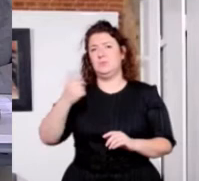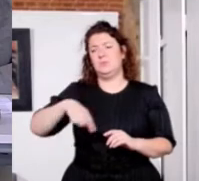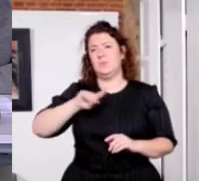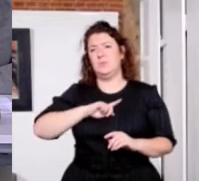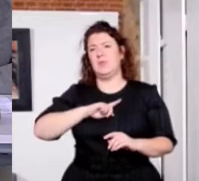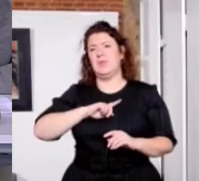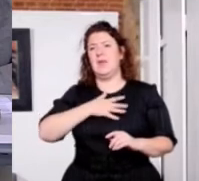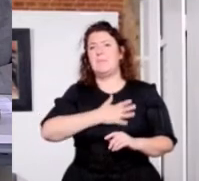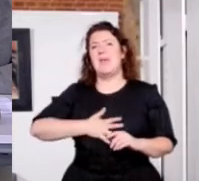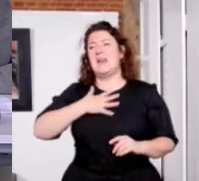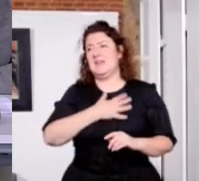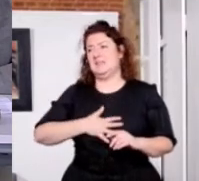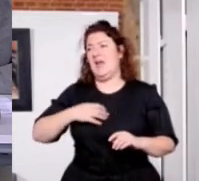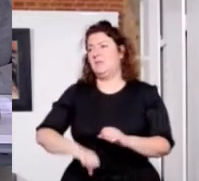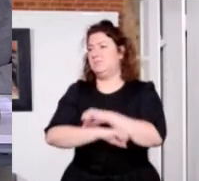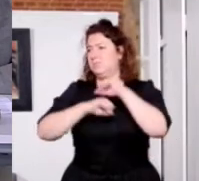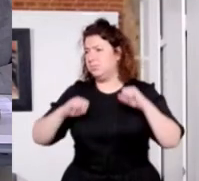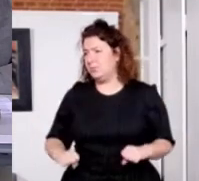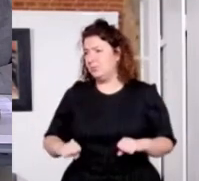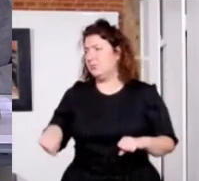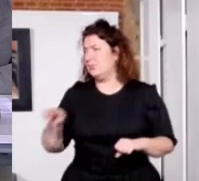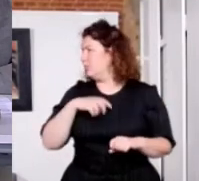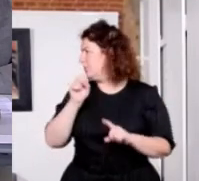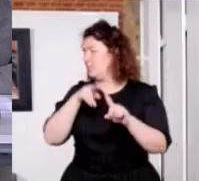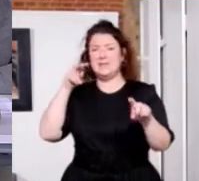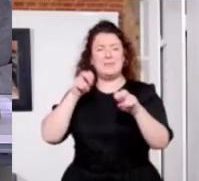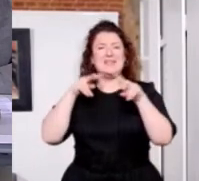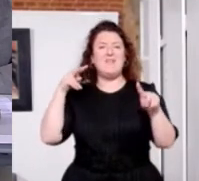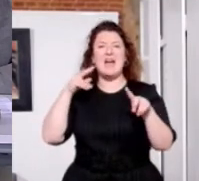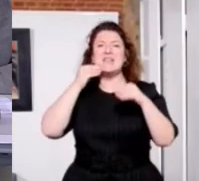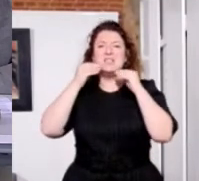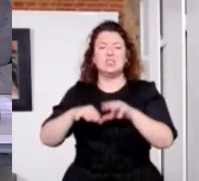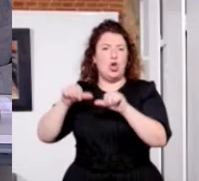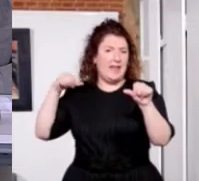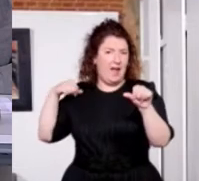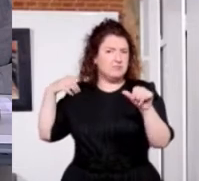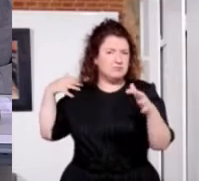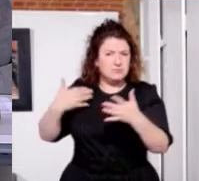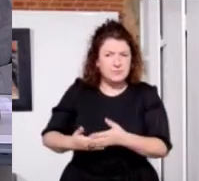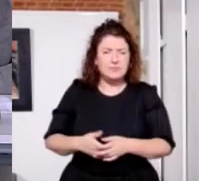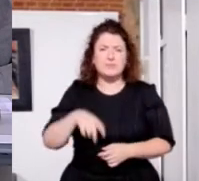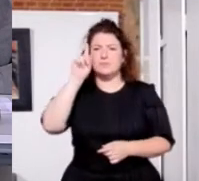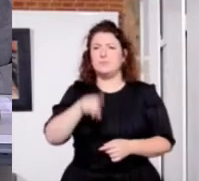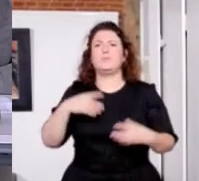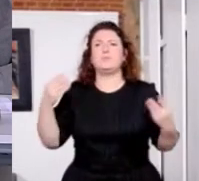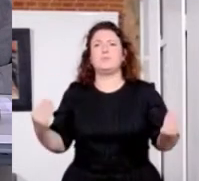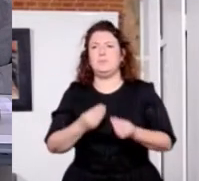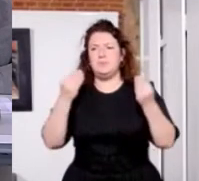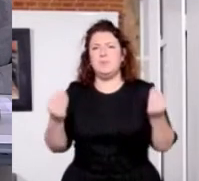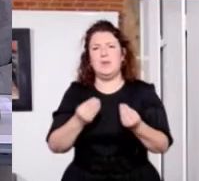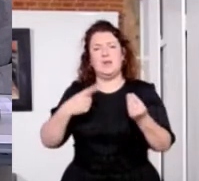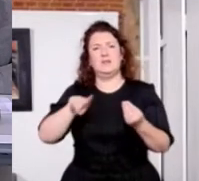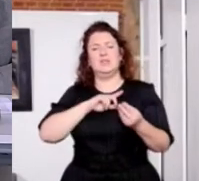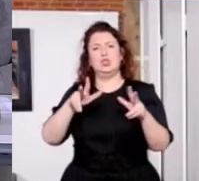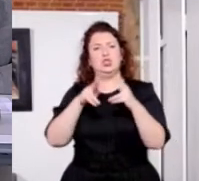del bienestar con una perspectiva histórica, pero, por supuesto, también lo es más importante fortalecer